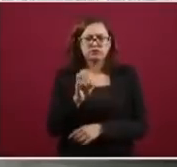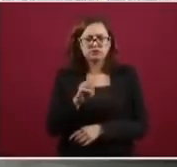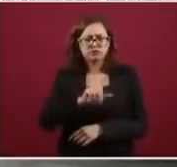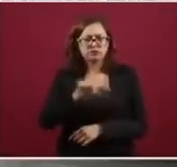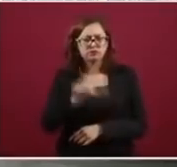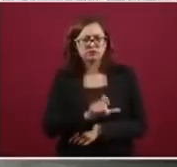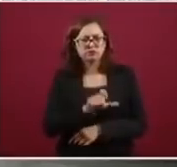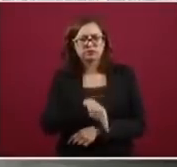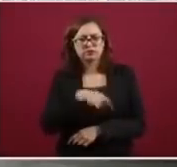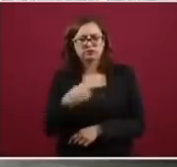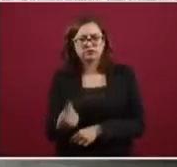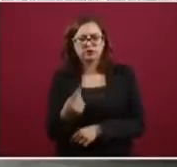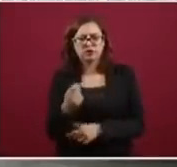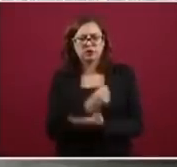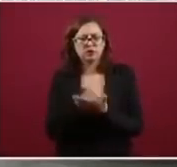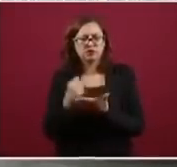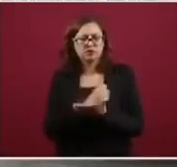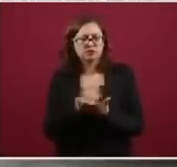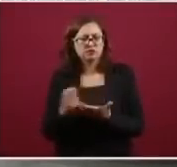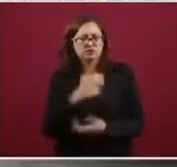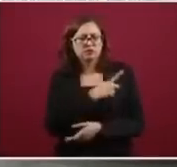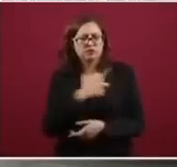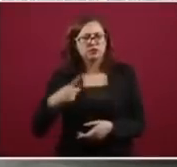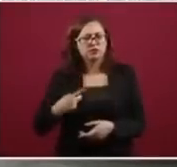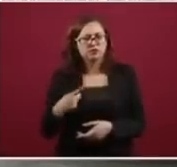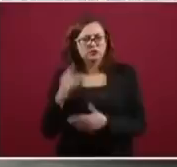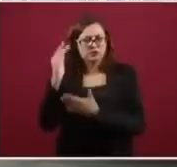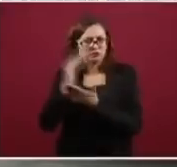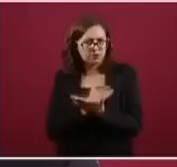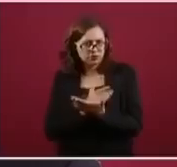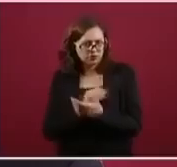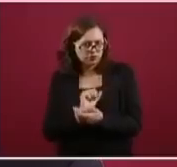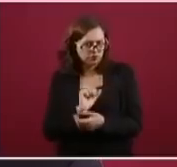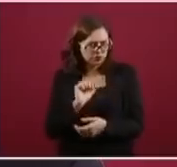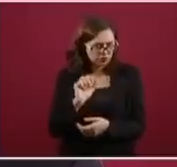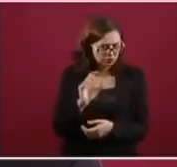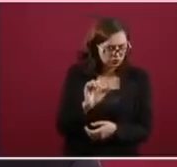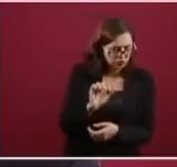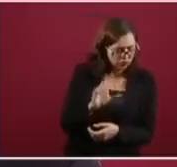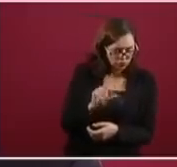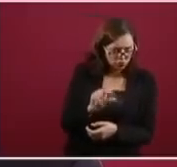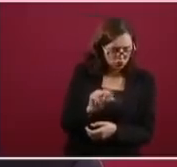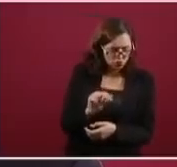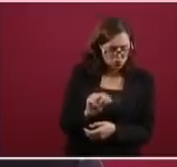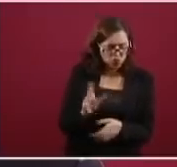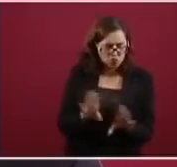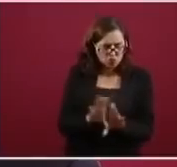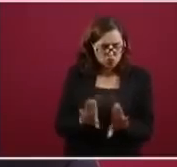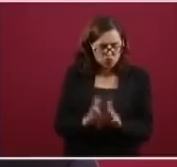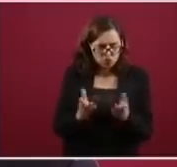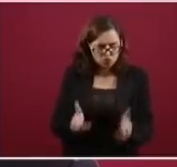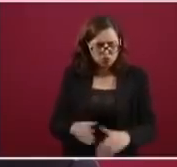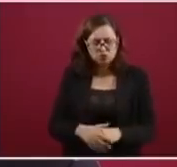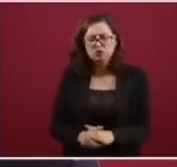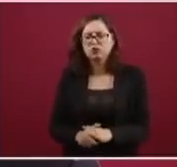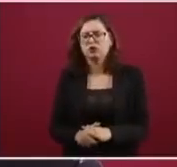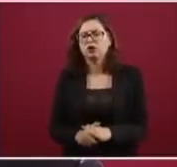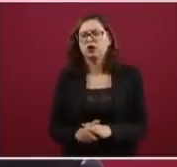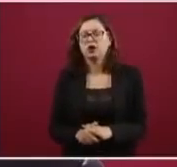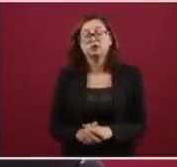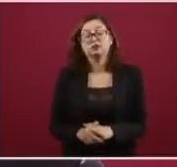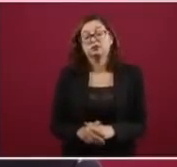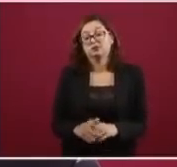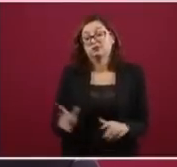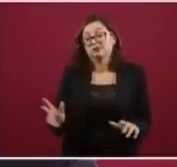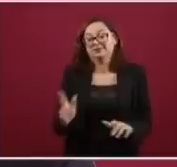también para la deuda soberana pues no es nada más el presupuesto de la deuda tiene la calificación de la deuda tiene que